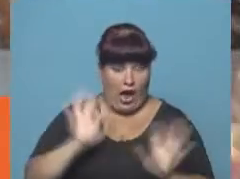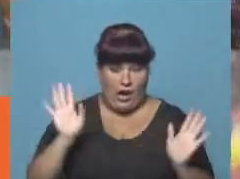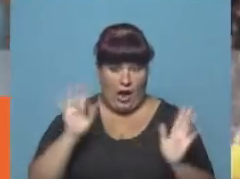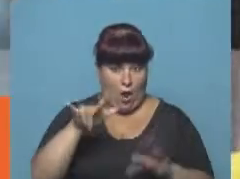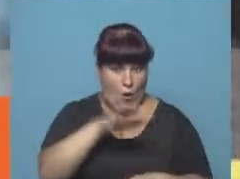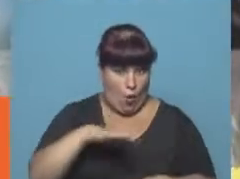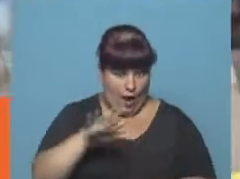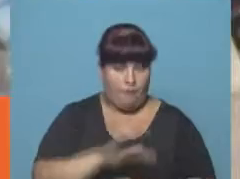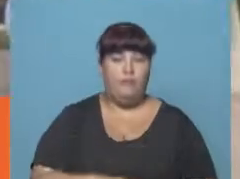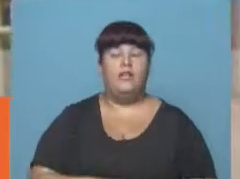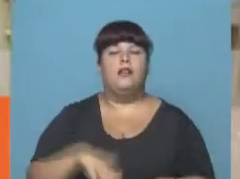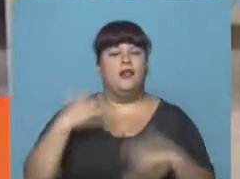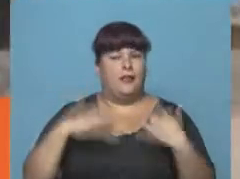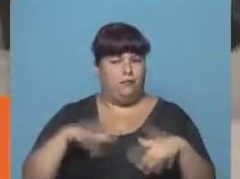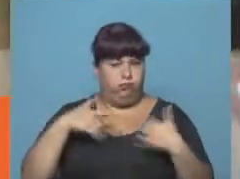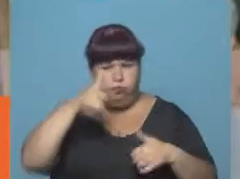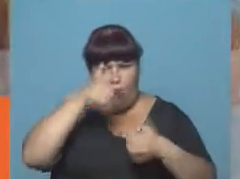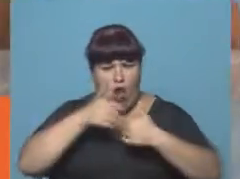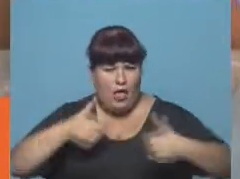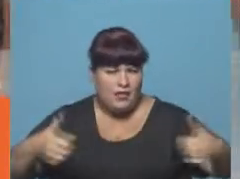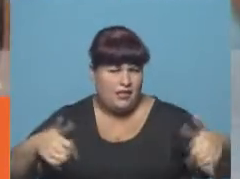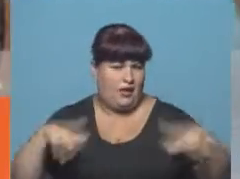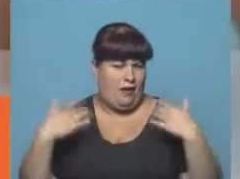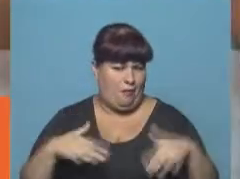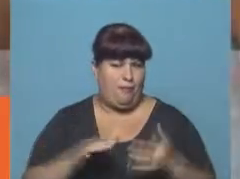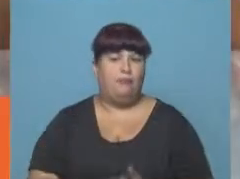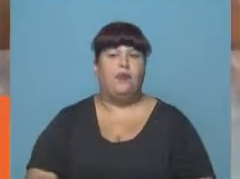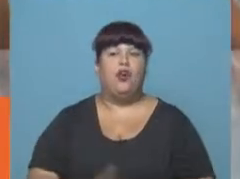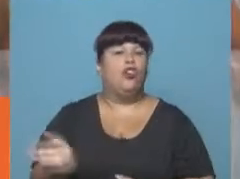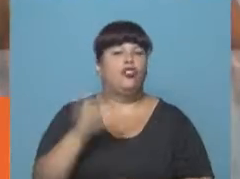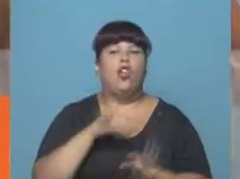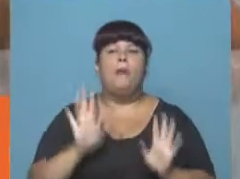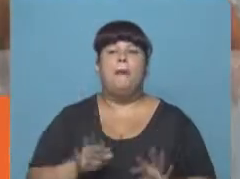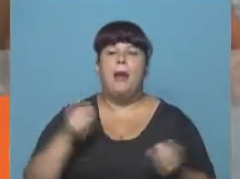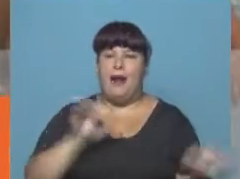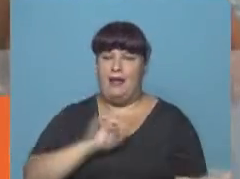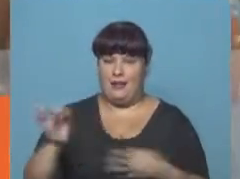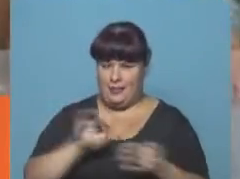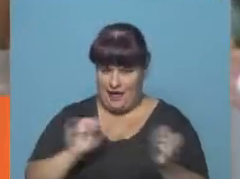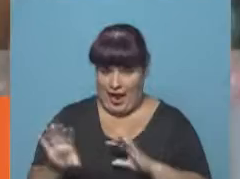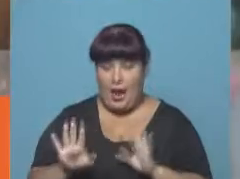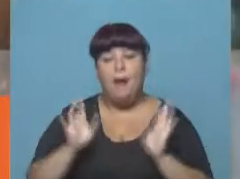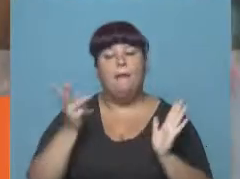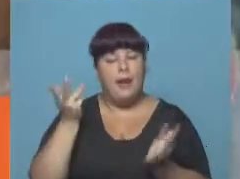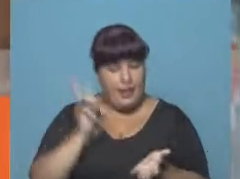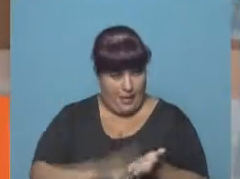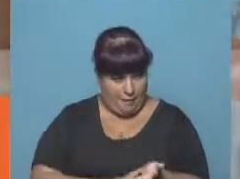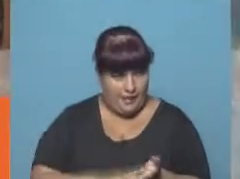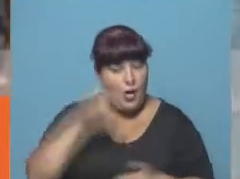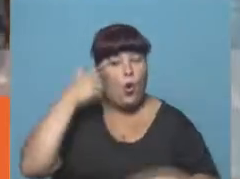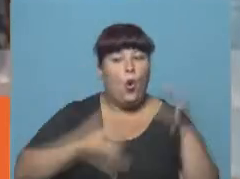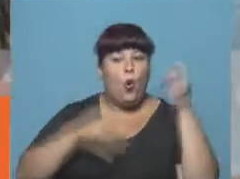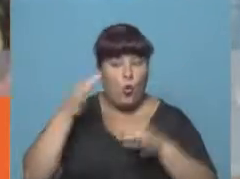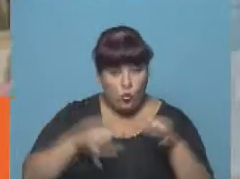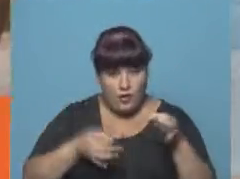este lugar. Un gran, gran operativo policial. Todo dispuesto para el desalojo. Pero reiteramos, la